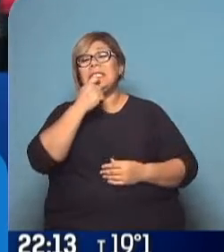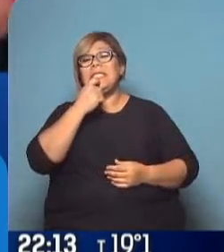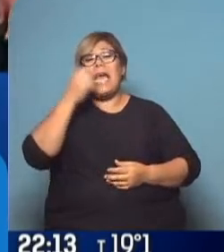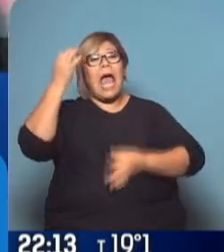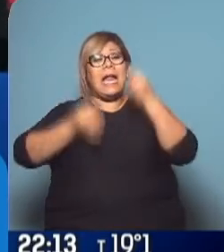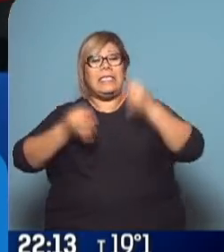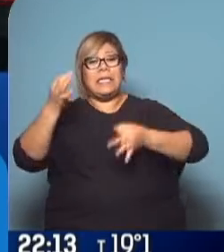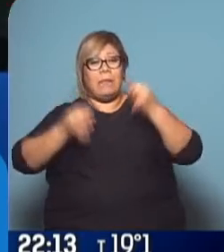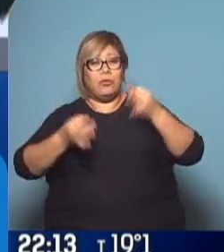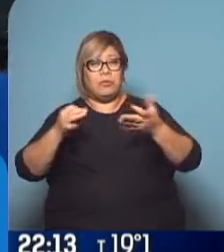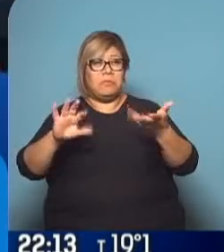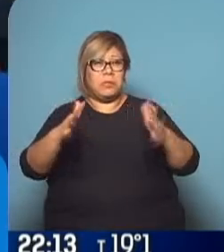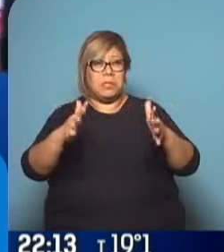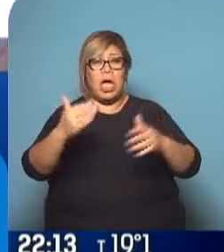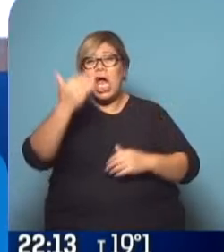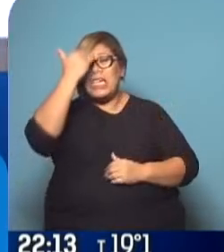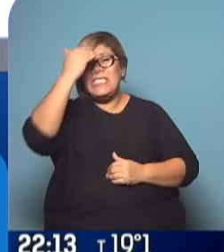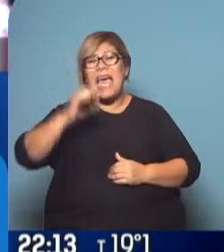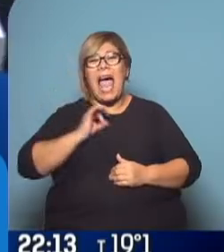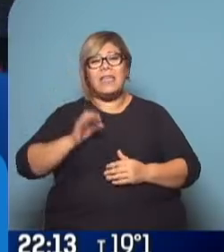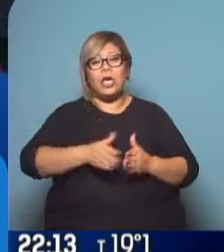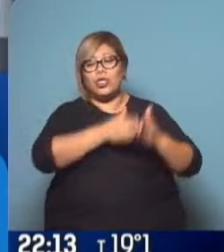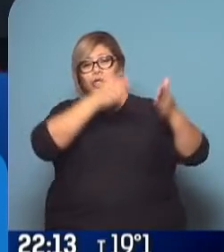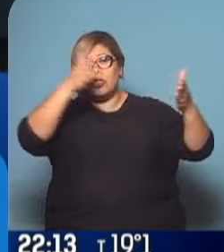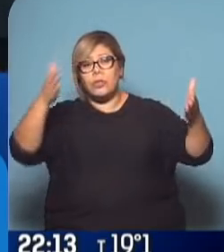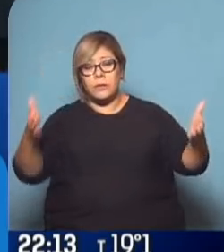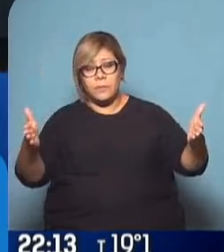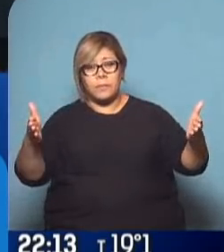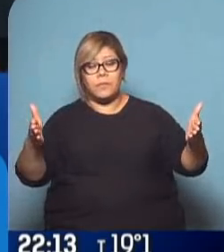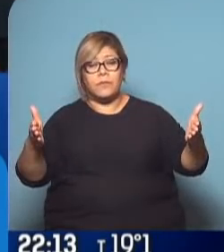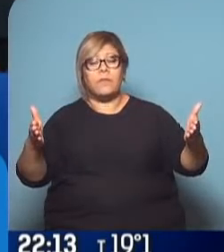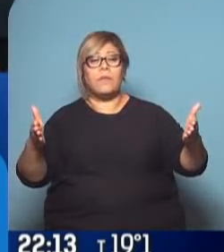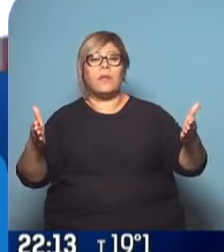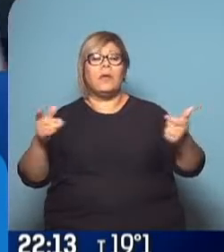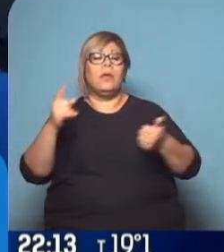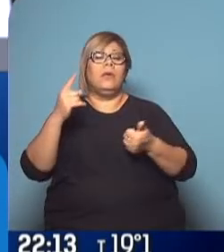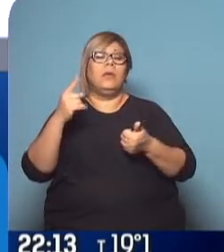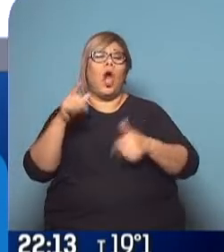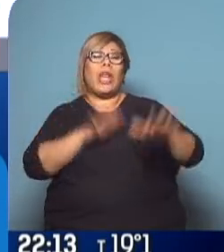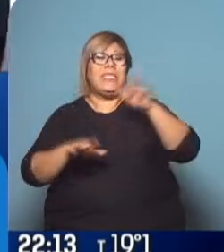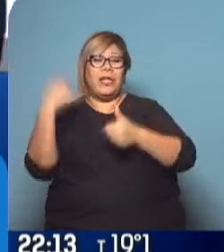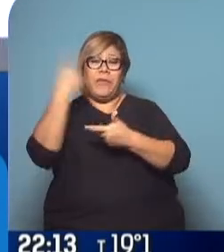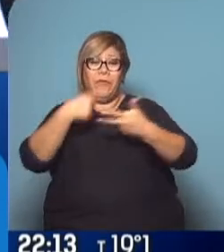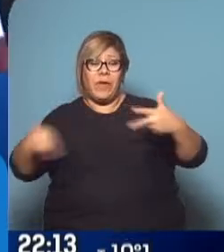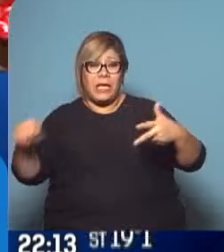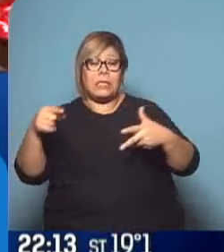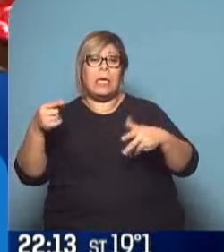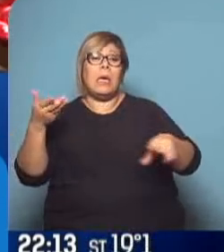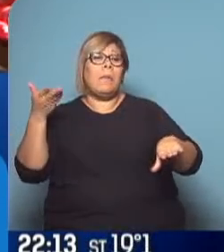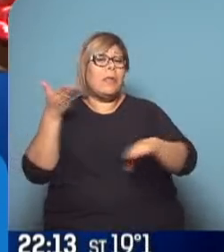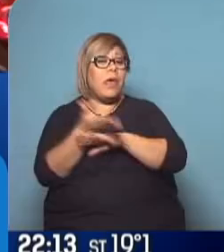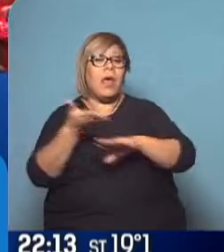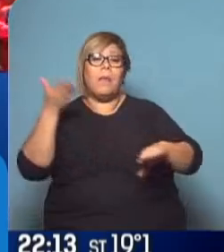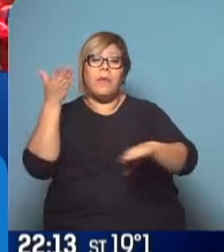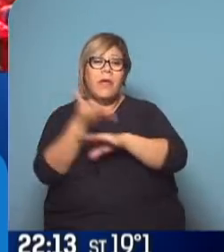para atrás, los últimos 15 años, la Comisión Interamericana de Derechos Humanos, las Naciones Unidas, se cansaron de pedir que se haga algo